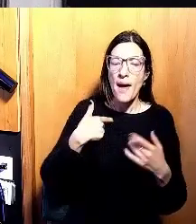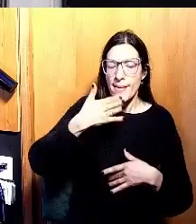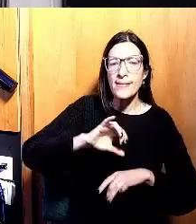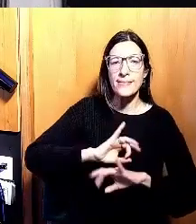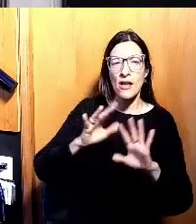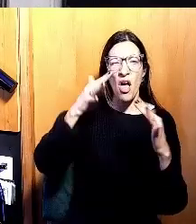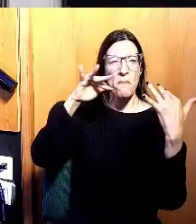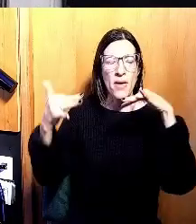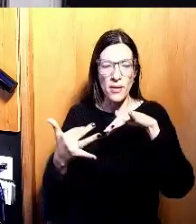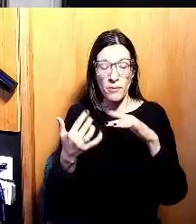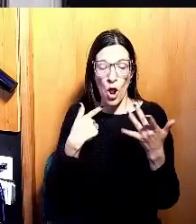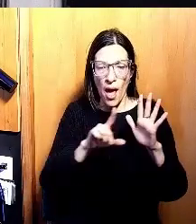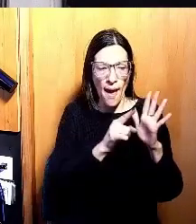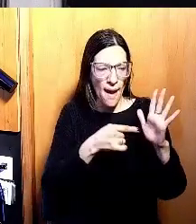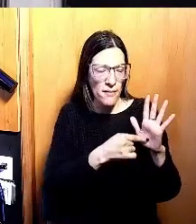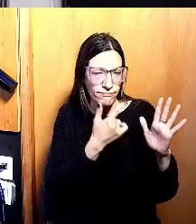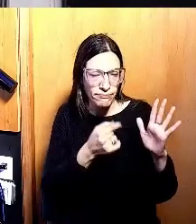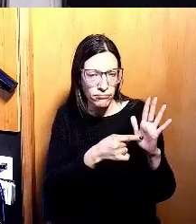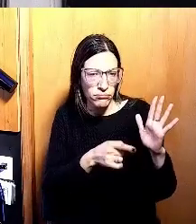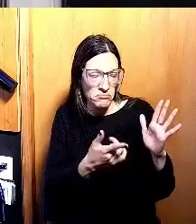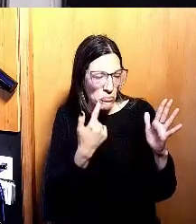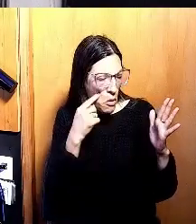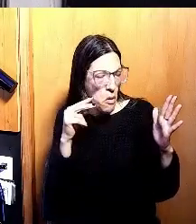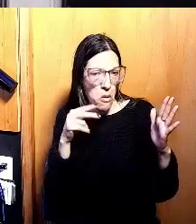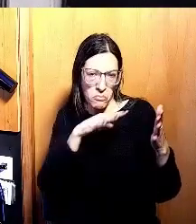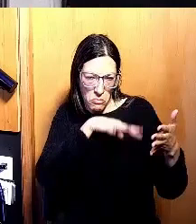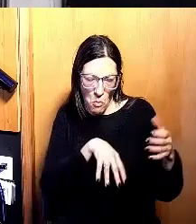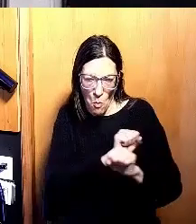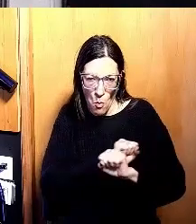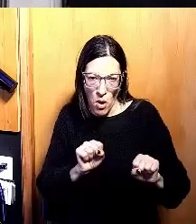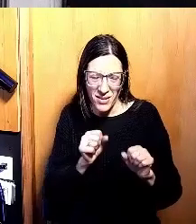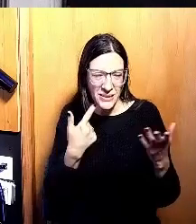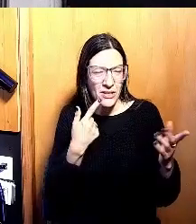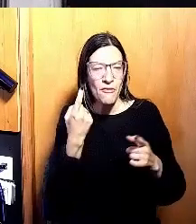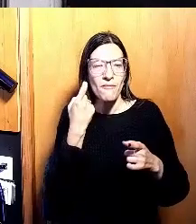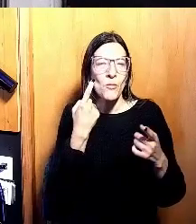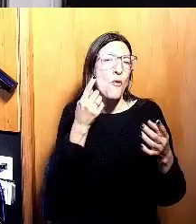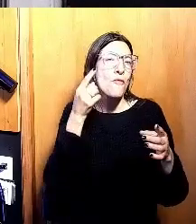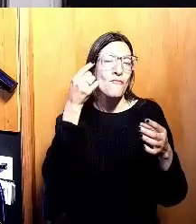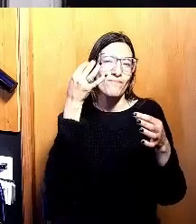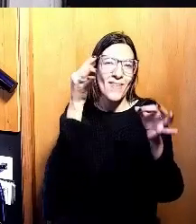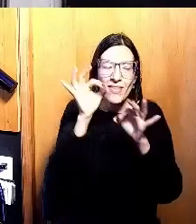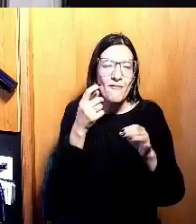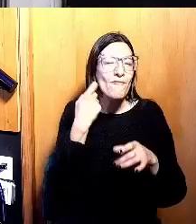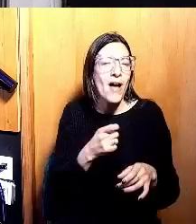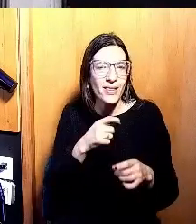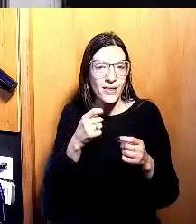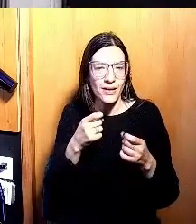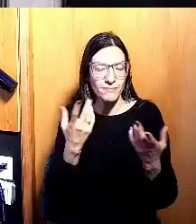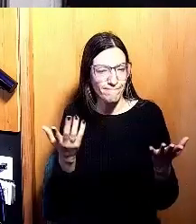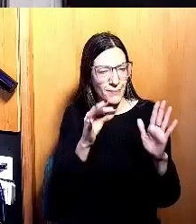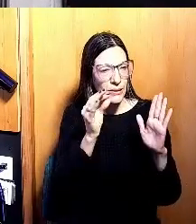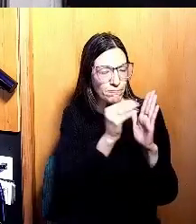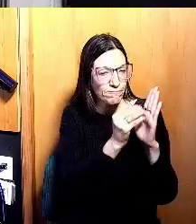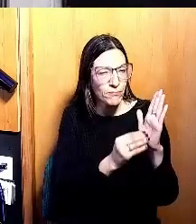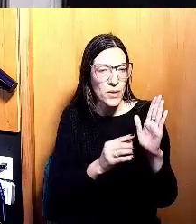ley es bastante, si miran la ley van a ver que es bastante pobre, diría yo, en cambio